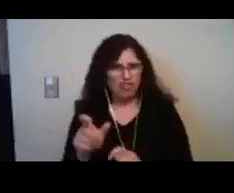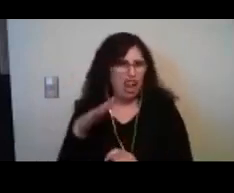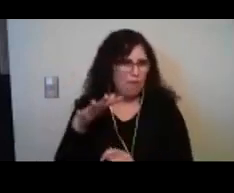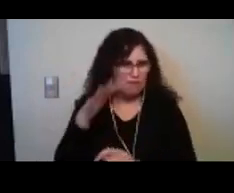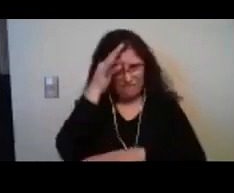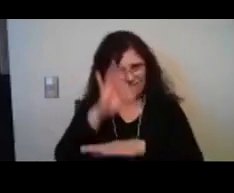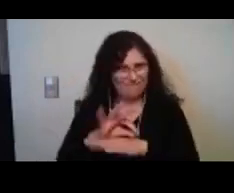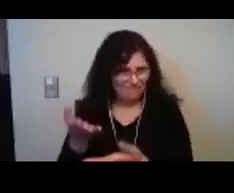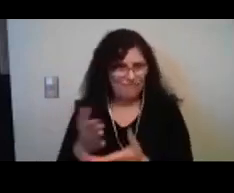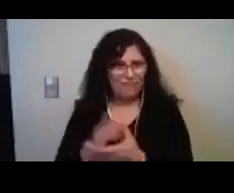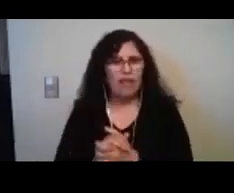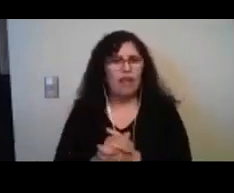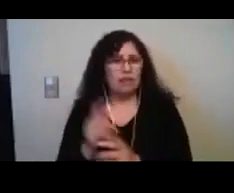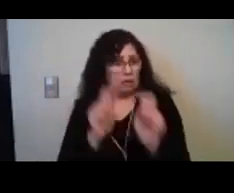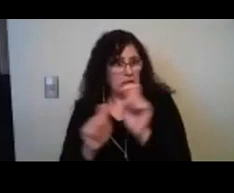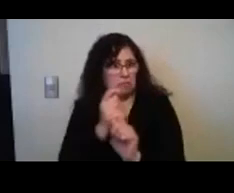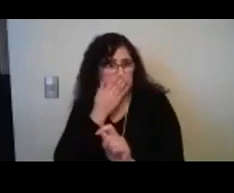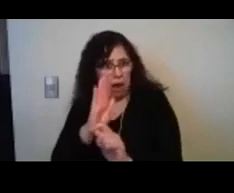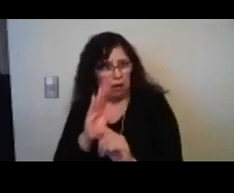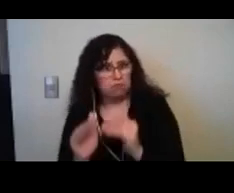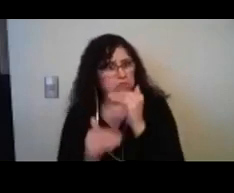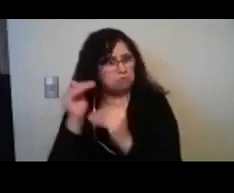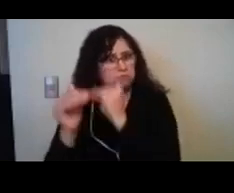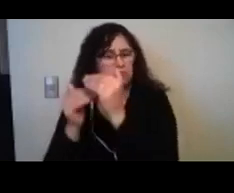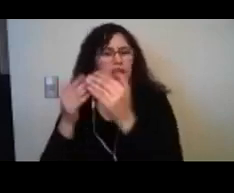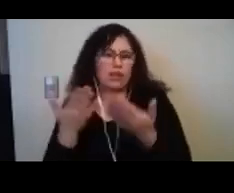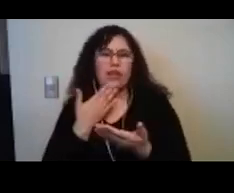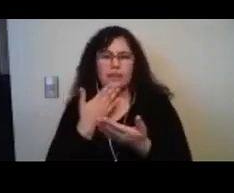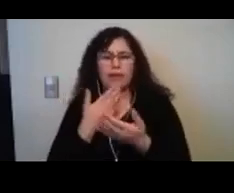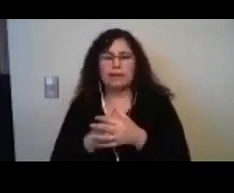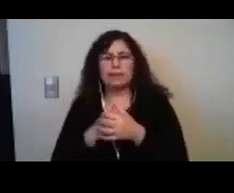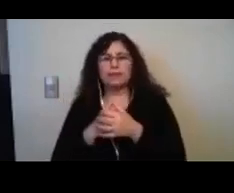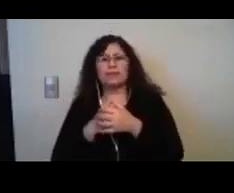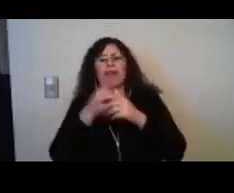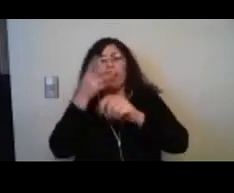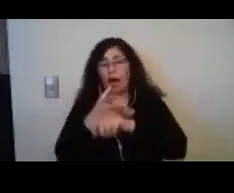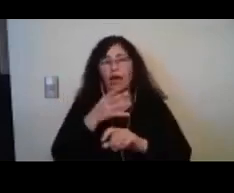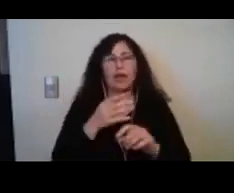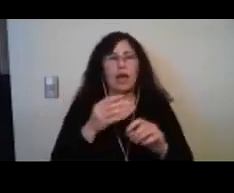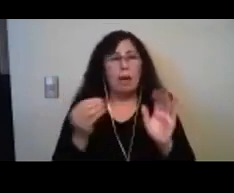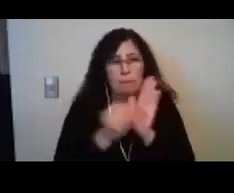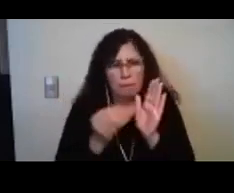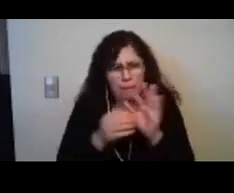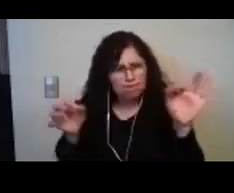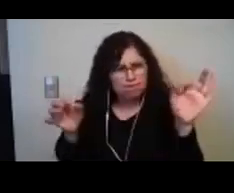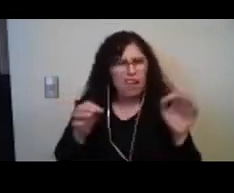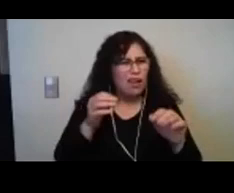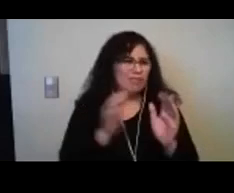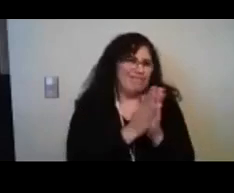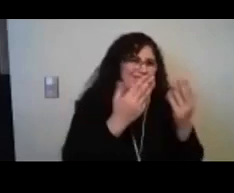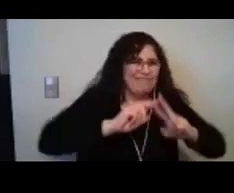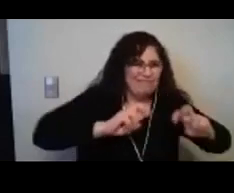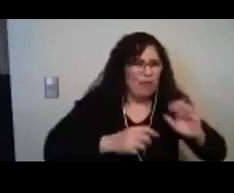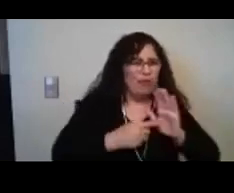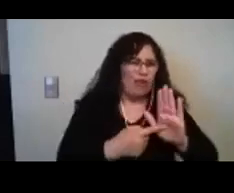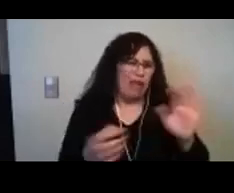¿ya? Y particularmente se ha podido describir mejor respecto de la sintomatología,